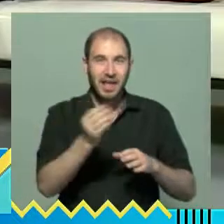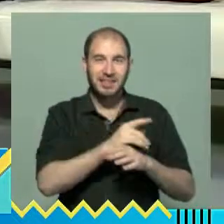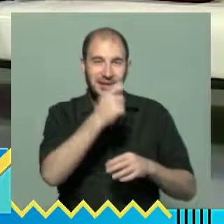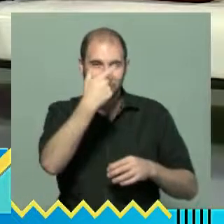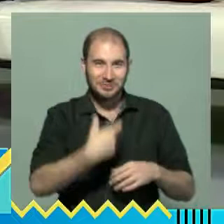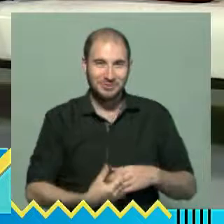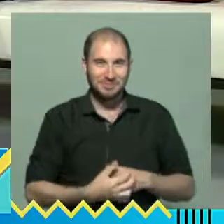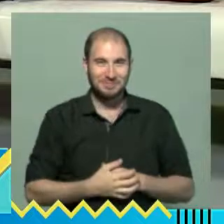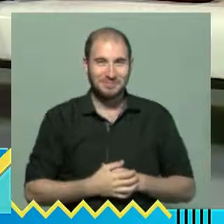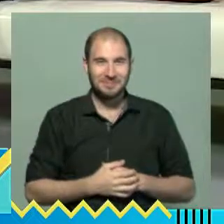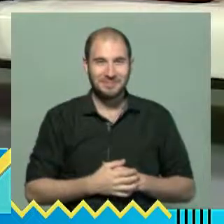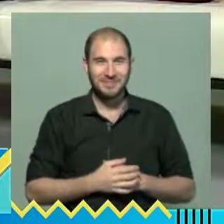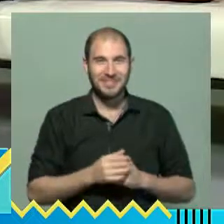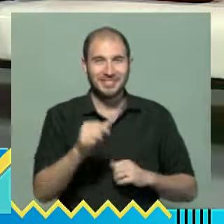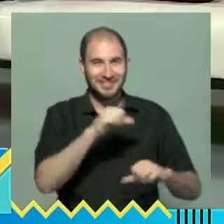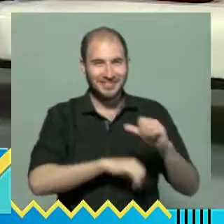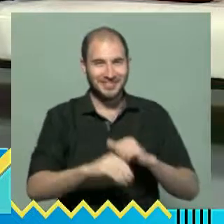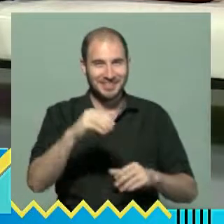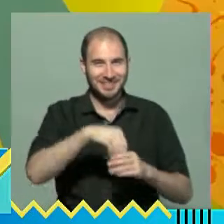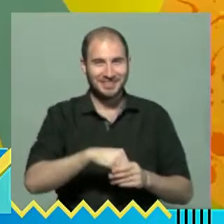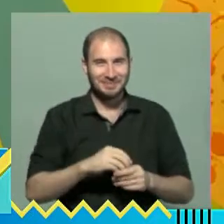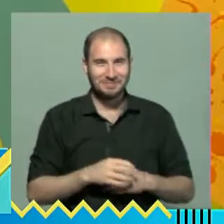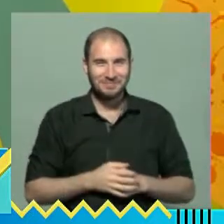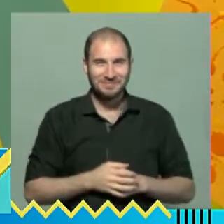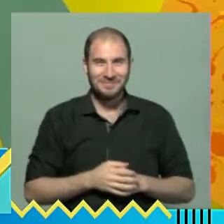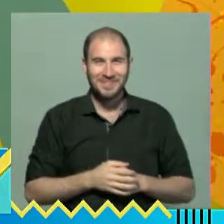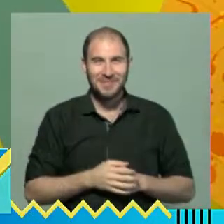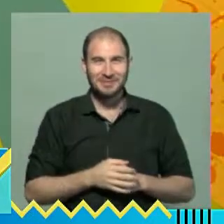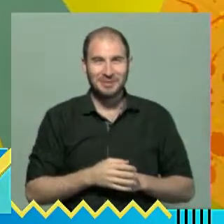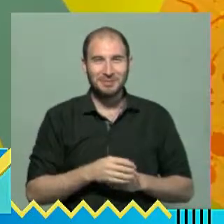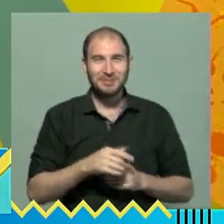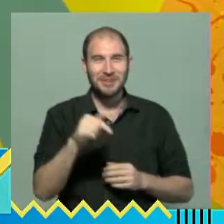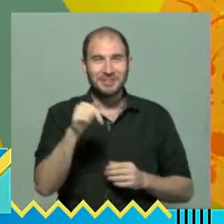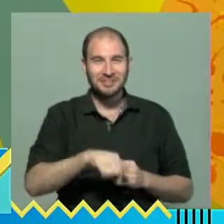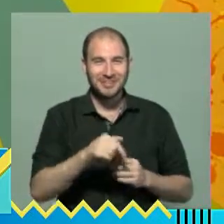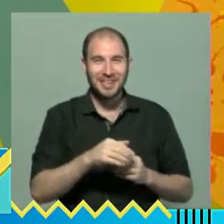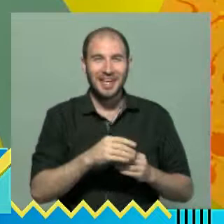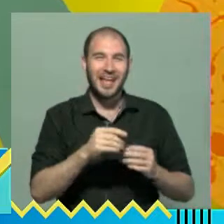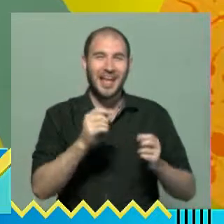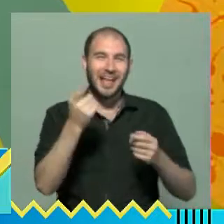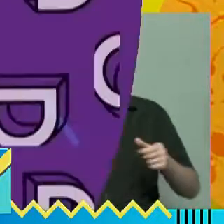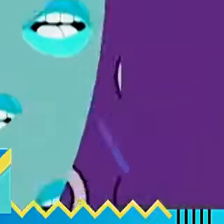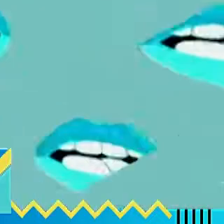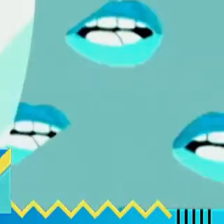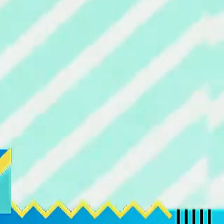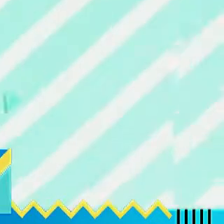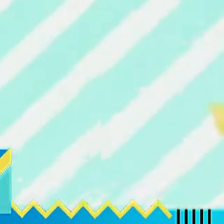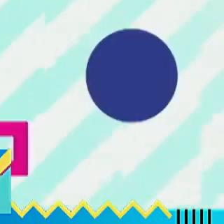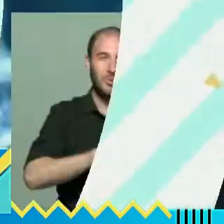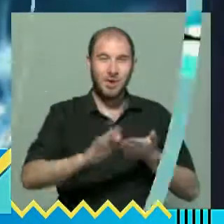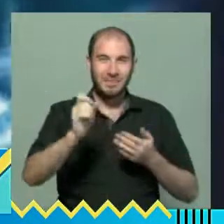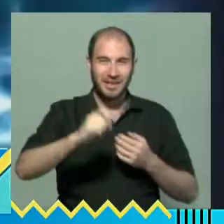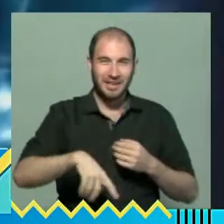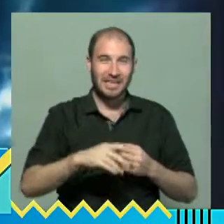humano desde las ciencias. Y este recorte que hacíamos en la ciencia moderna, pues la